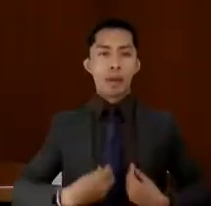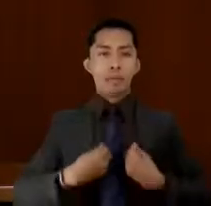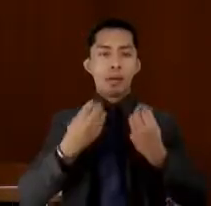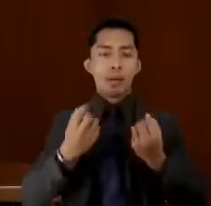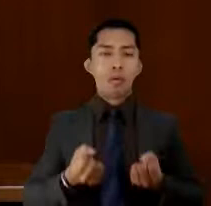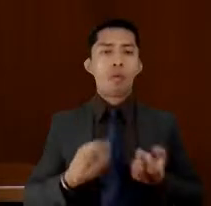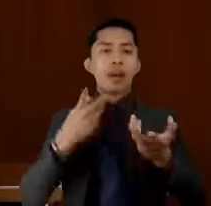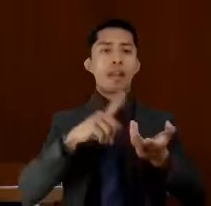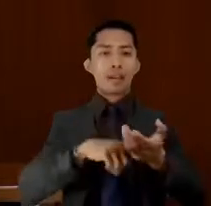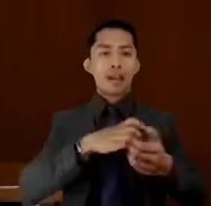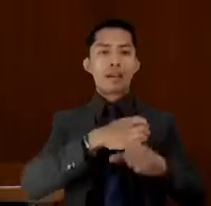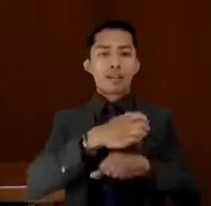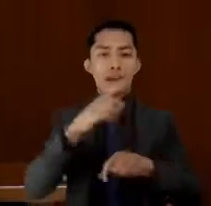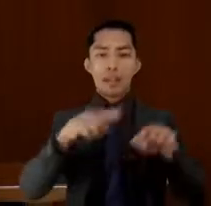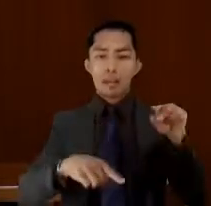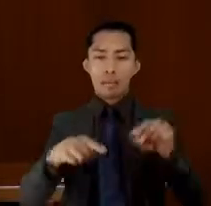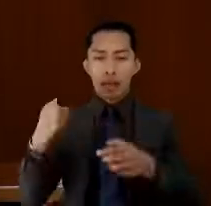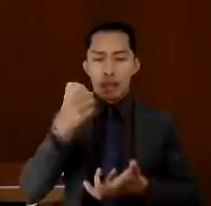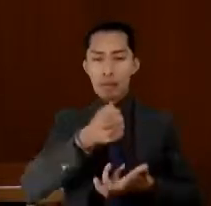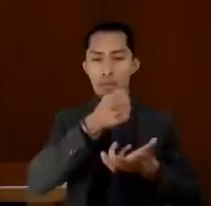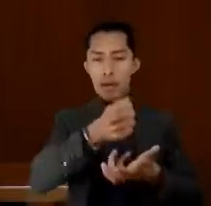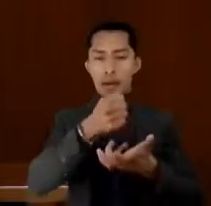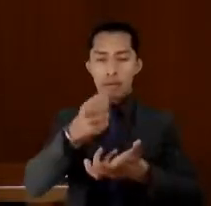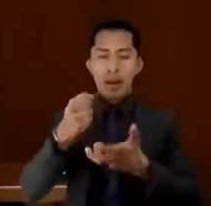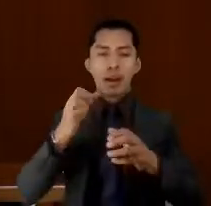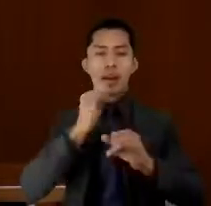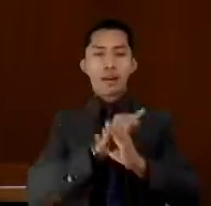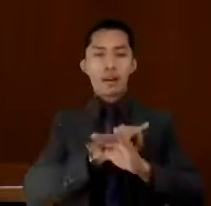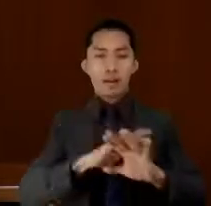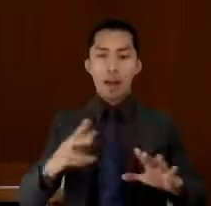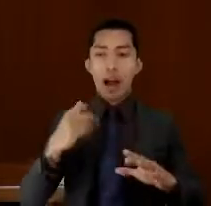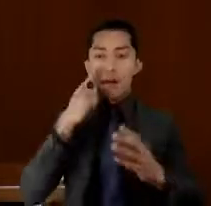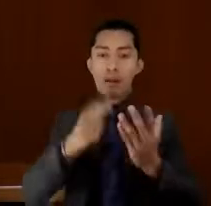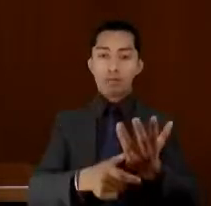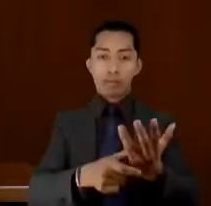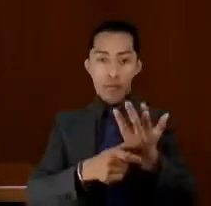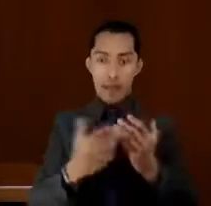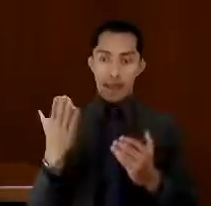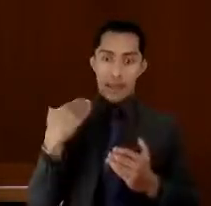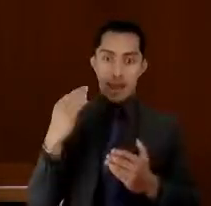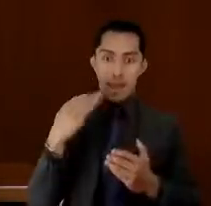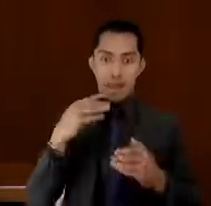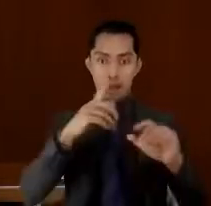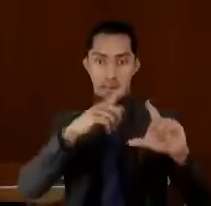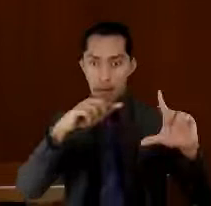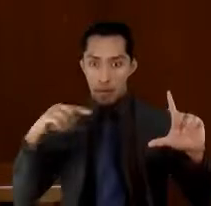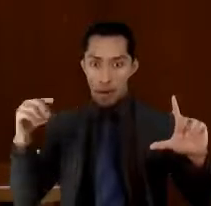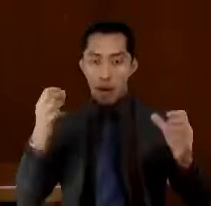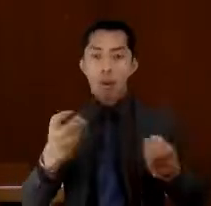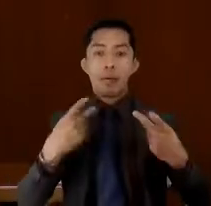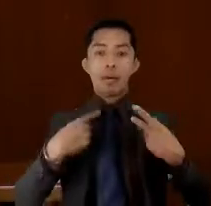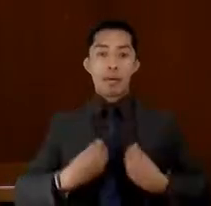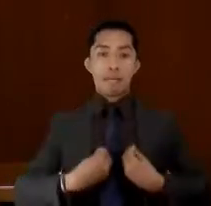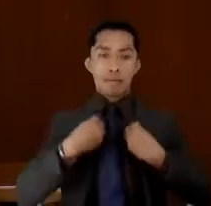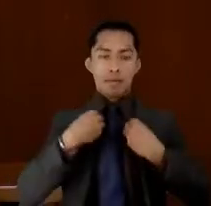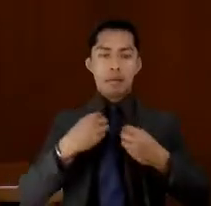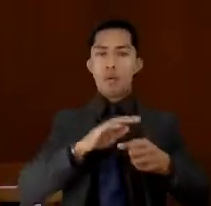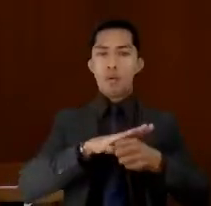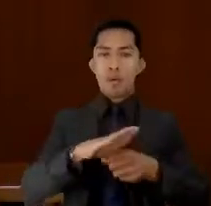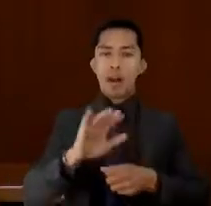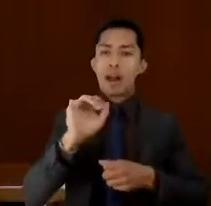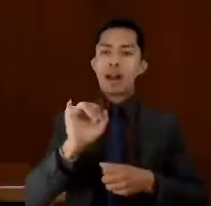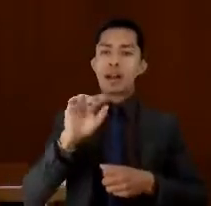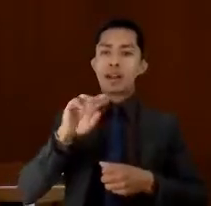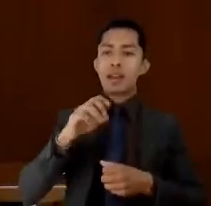cada entidad federativa, de acuerdo con la información estadística más reciente que el efecto emite el Instituto Nacional de Estadística